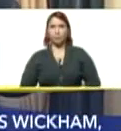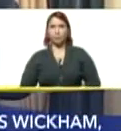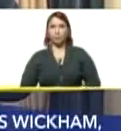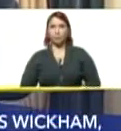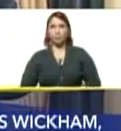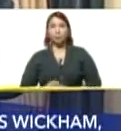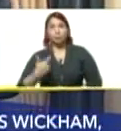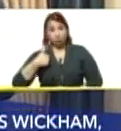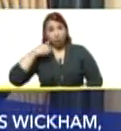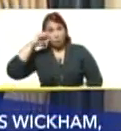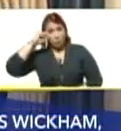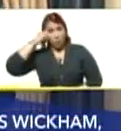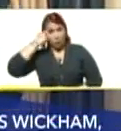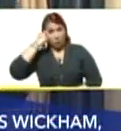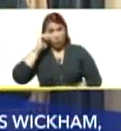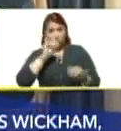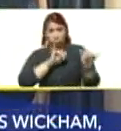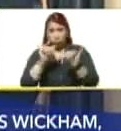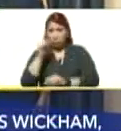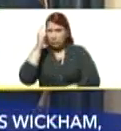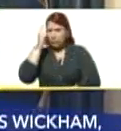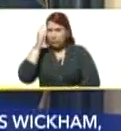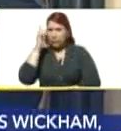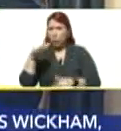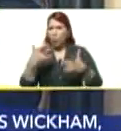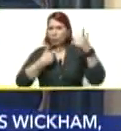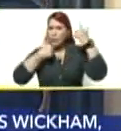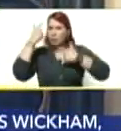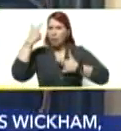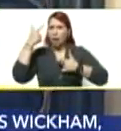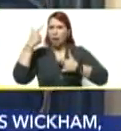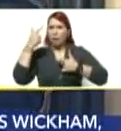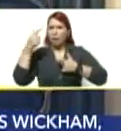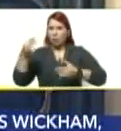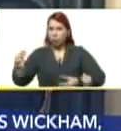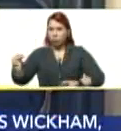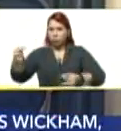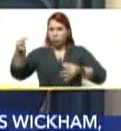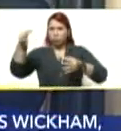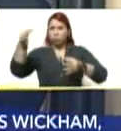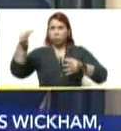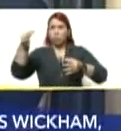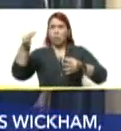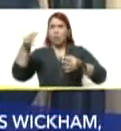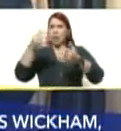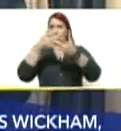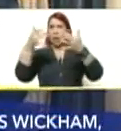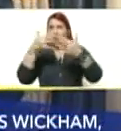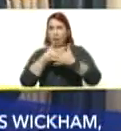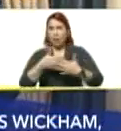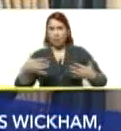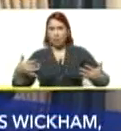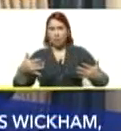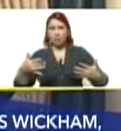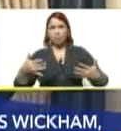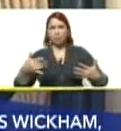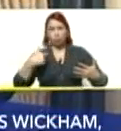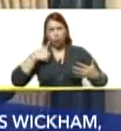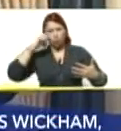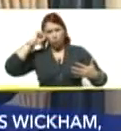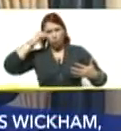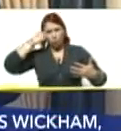Yo recuerdo ese día en que el comandante Chávez recibió sus cartas credenciales. Lo recuerdo